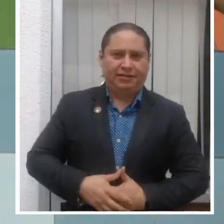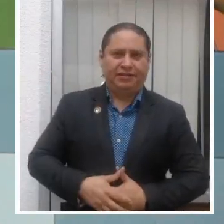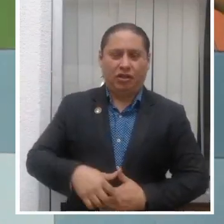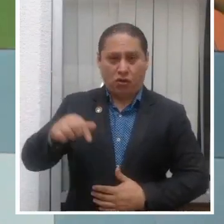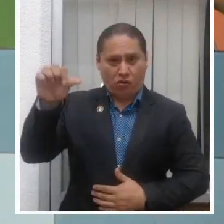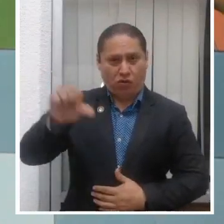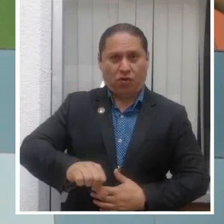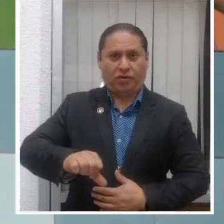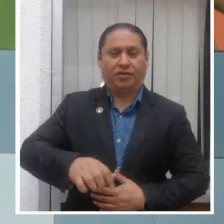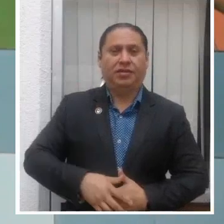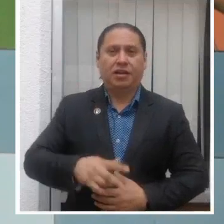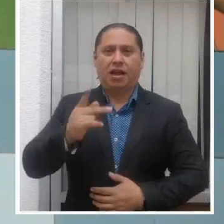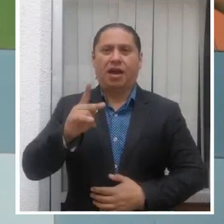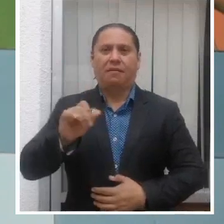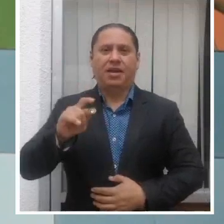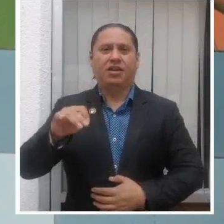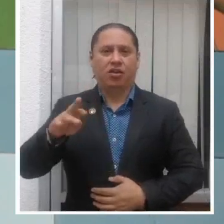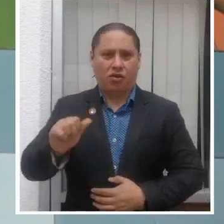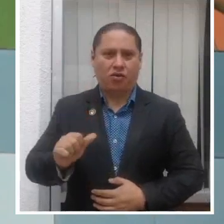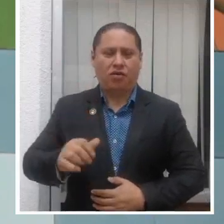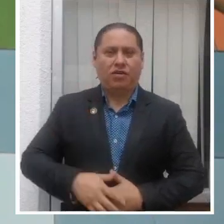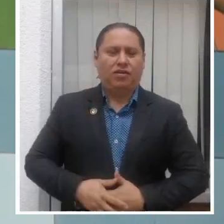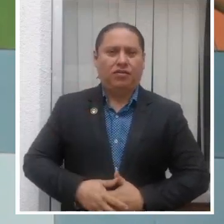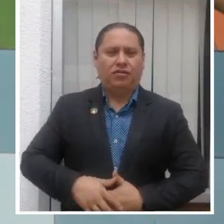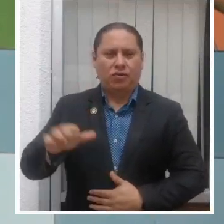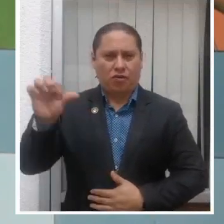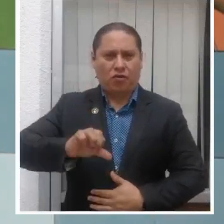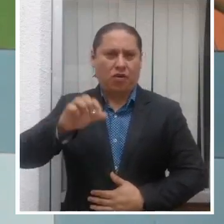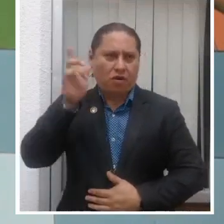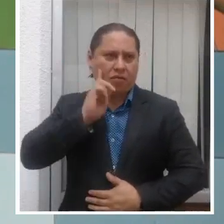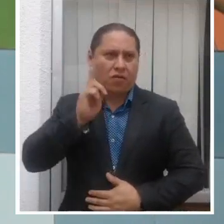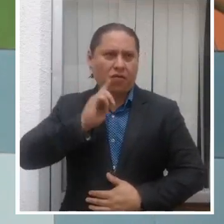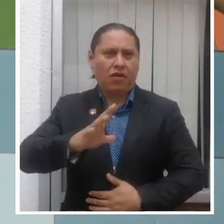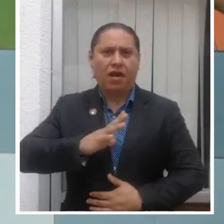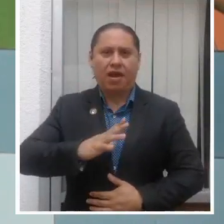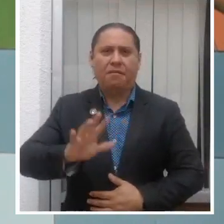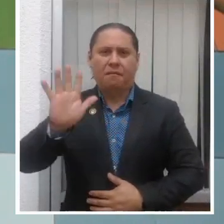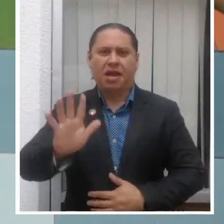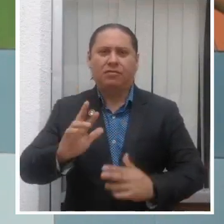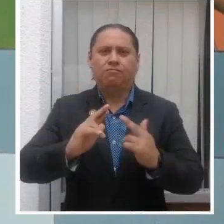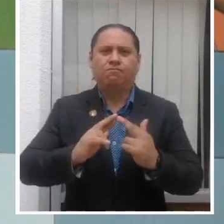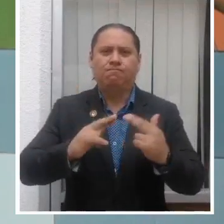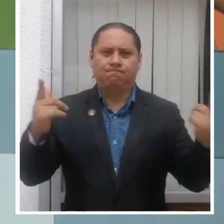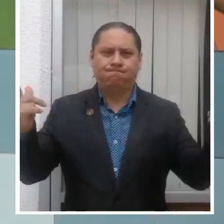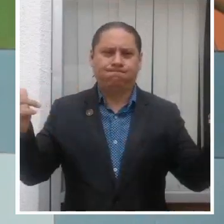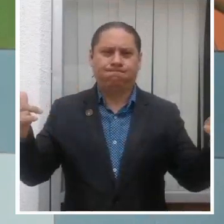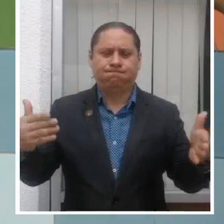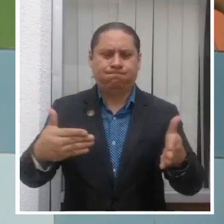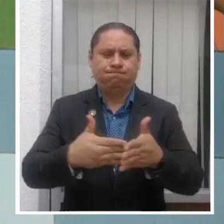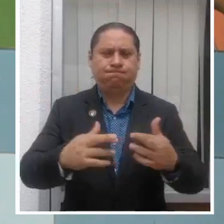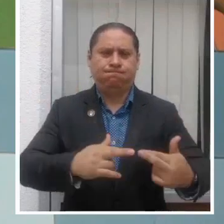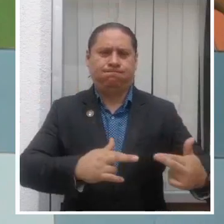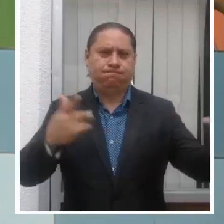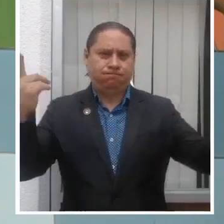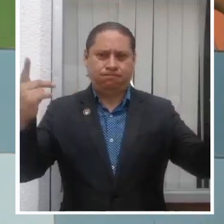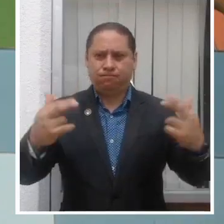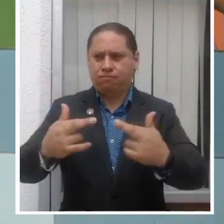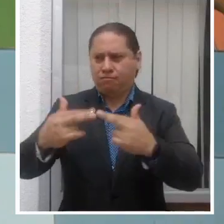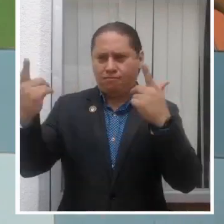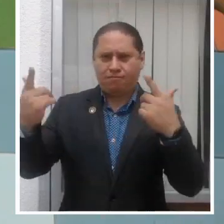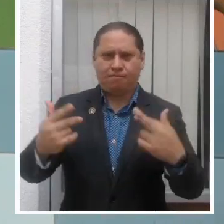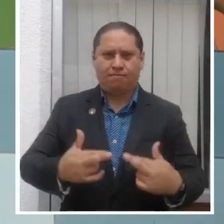Petrona es una mujer que ha roto esos estereotipos.